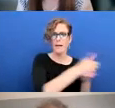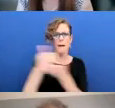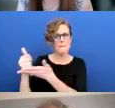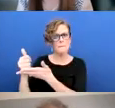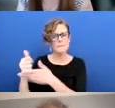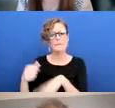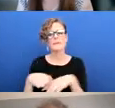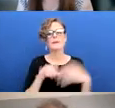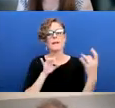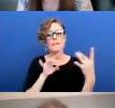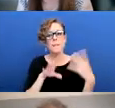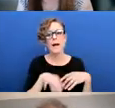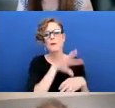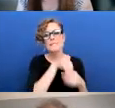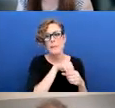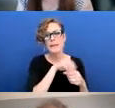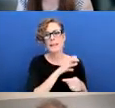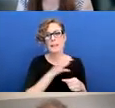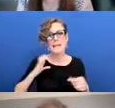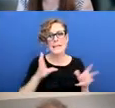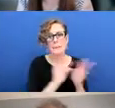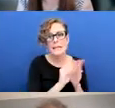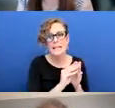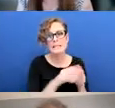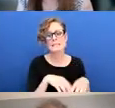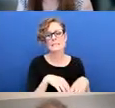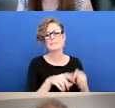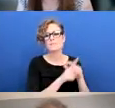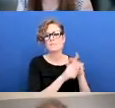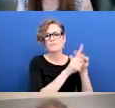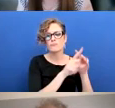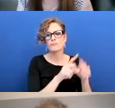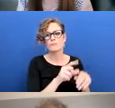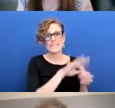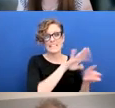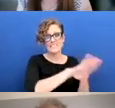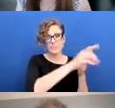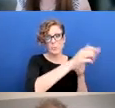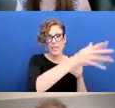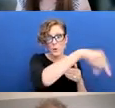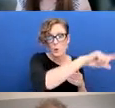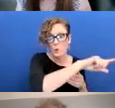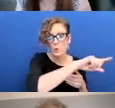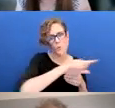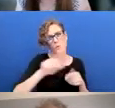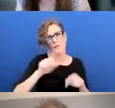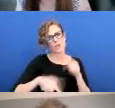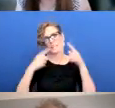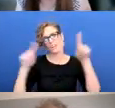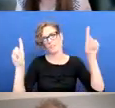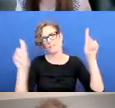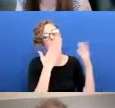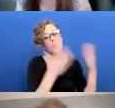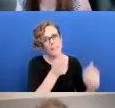Sus experiencias ayudaron mucho a que se aprobaran estas leyes y no pudimos verlo hecho sin